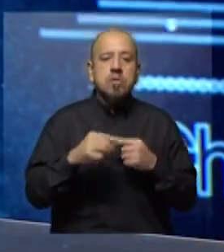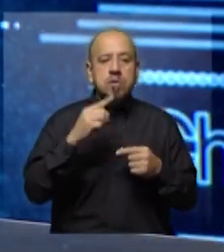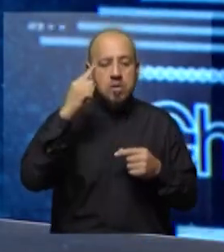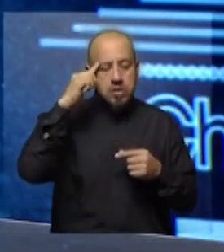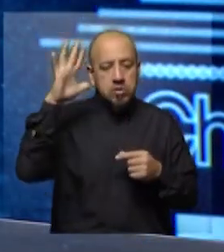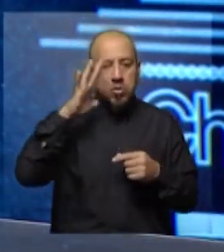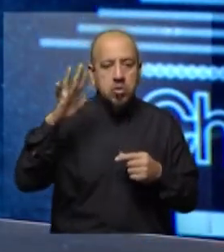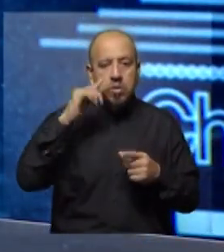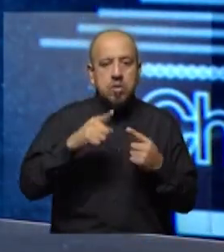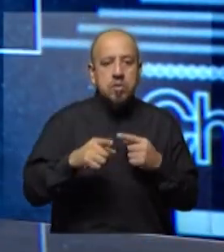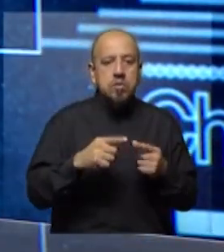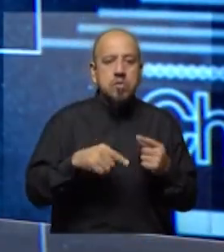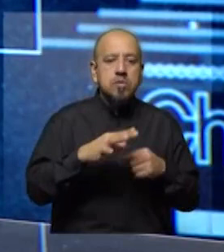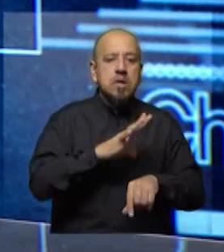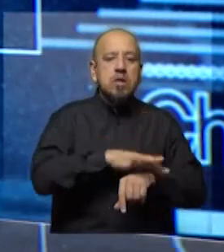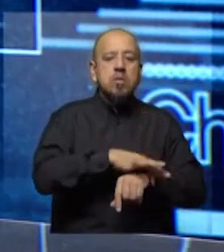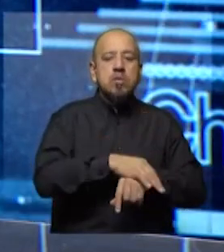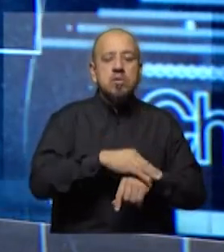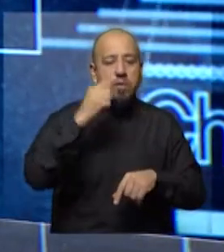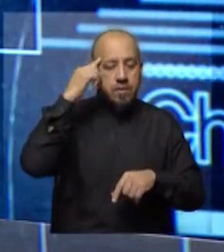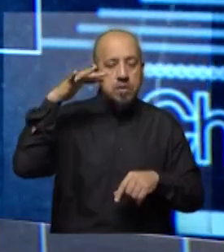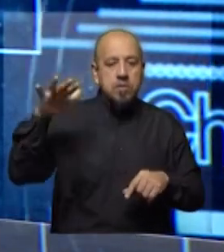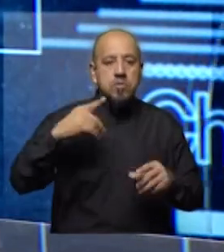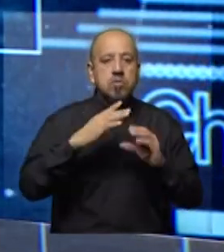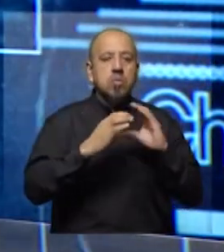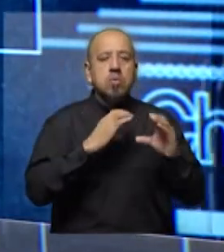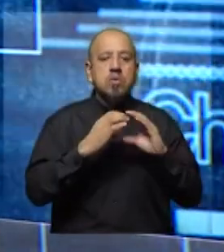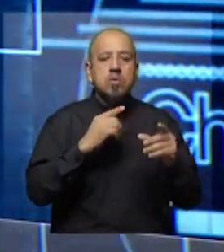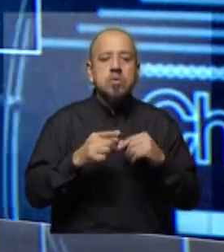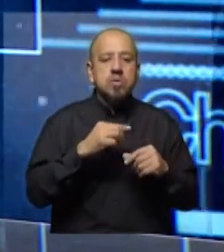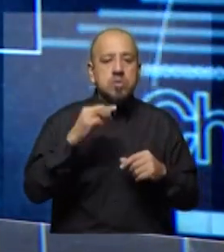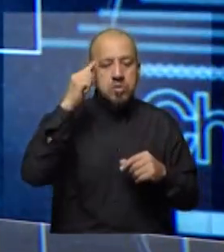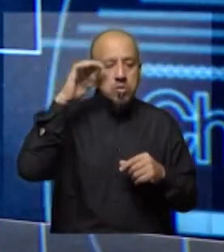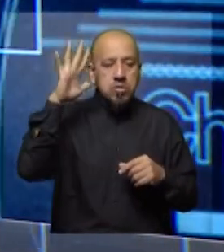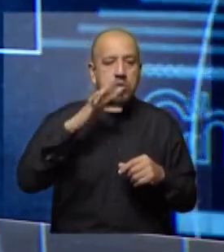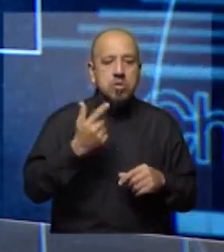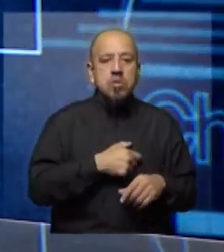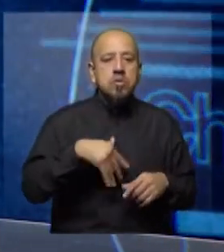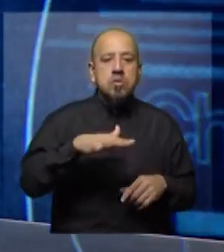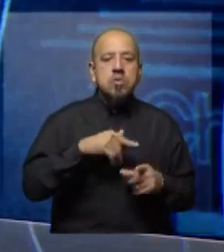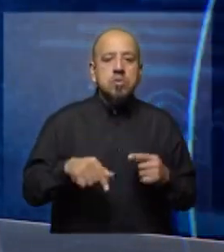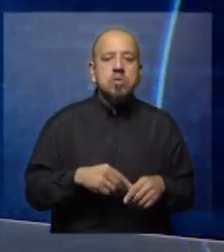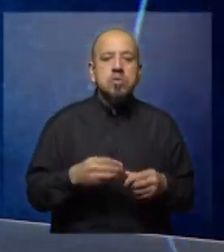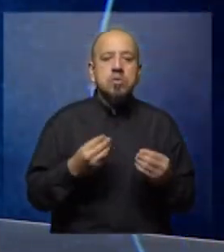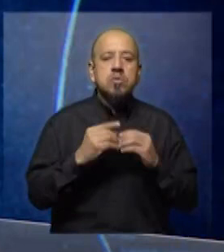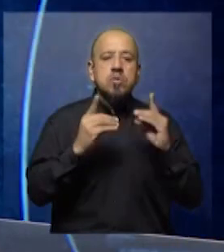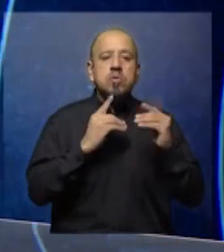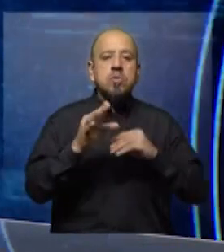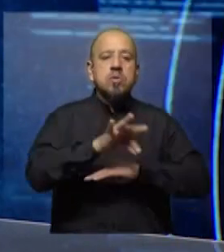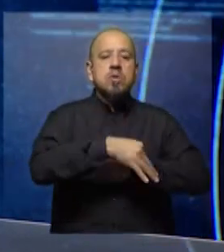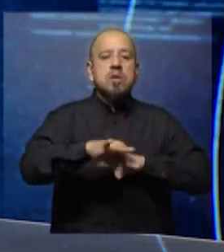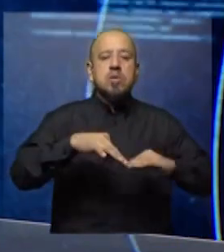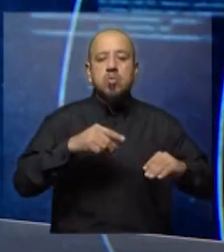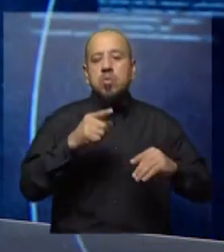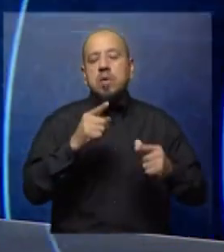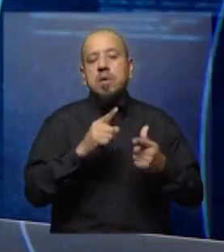psicología con formación en Antropología filosofía comunicación psicología social este muy en diálogo con la arquitectura con